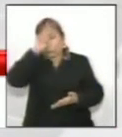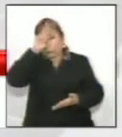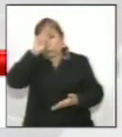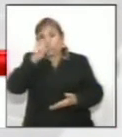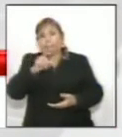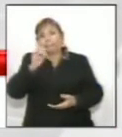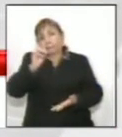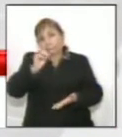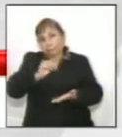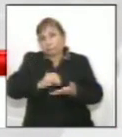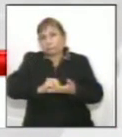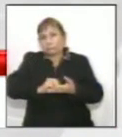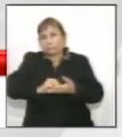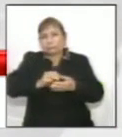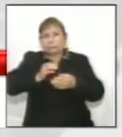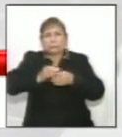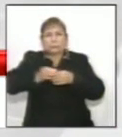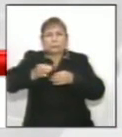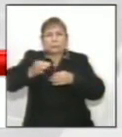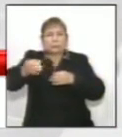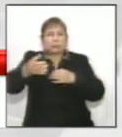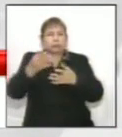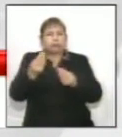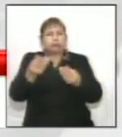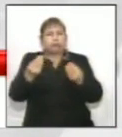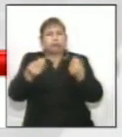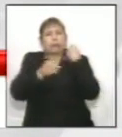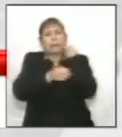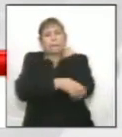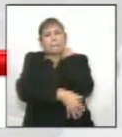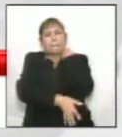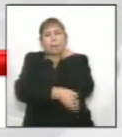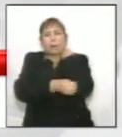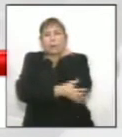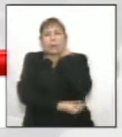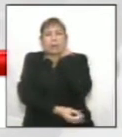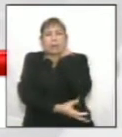los que se encuentran en situación de vulnerabilidad, pobreza y extrema